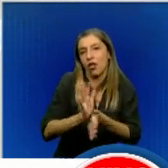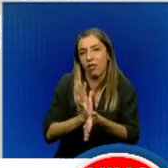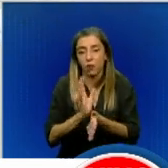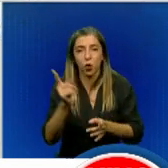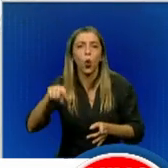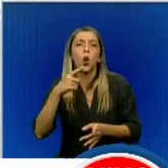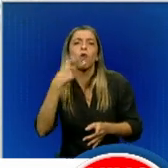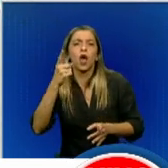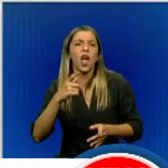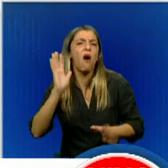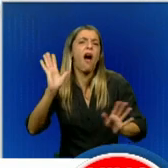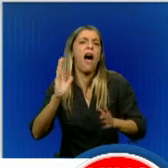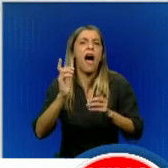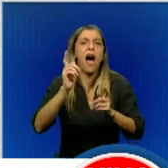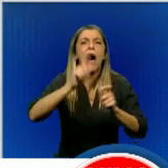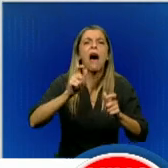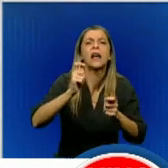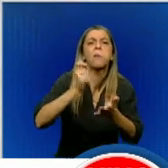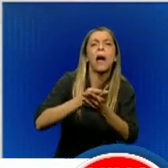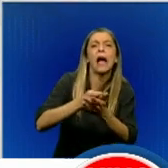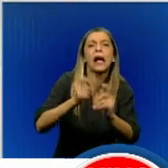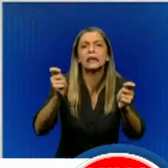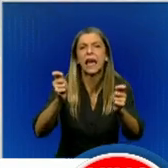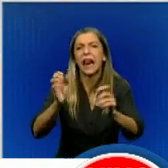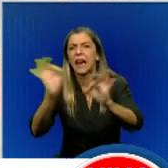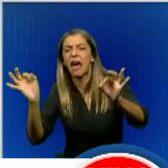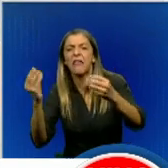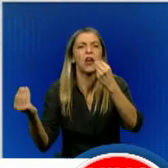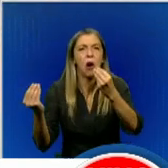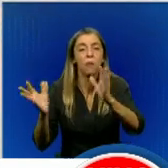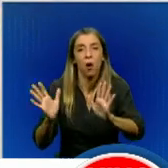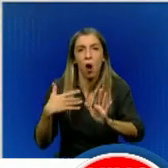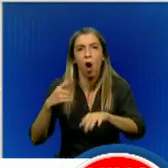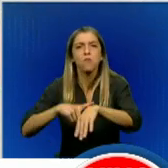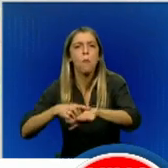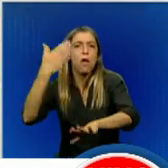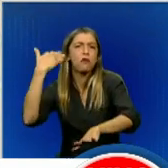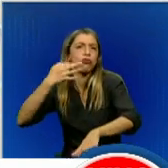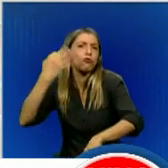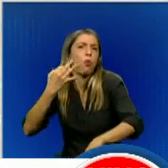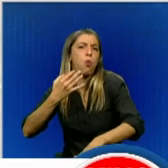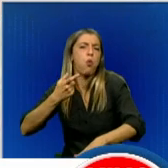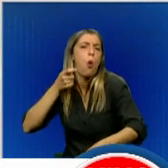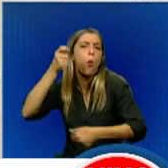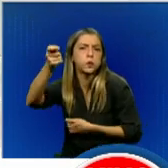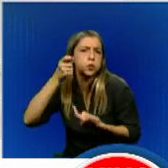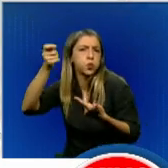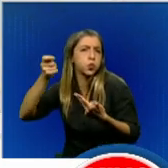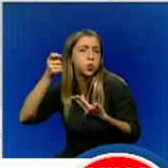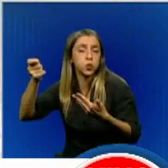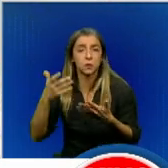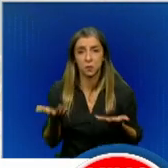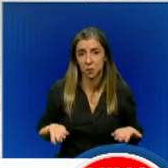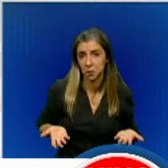nadie se acuerdan que va a ser la industria del juicio y ahora nos dicen que las